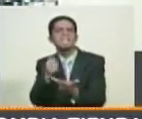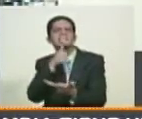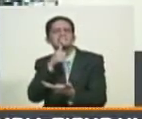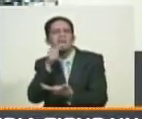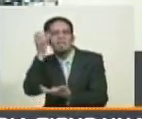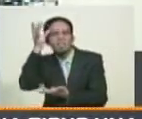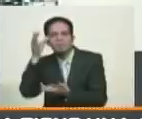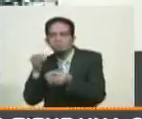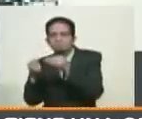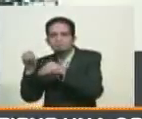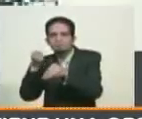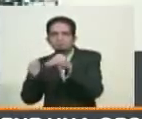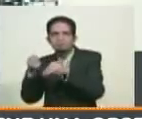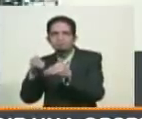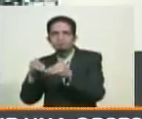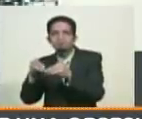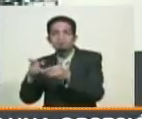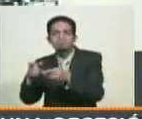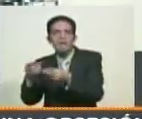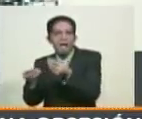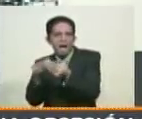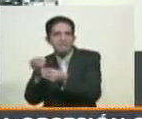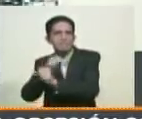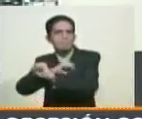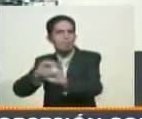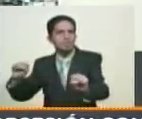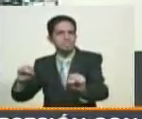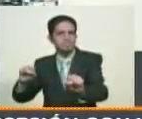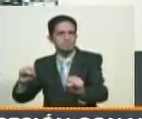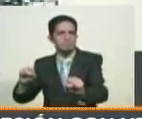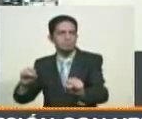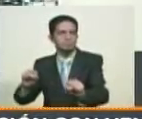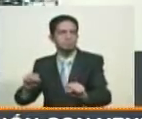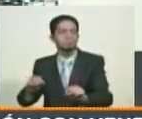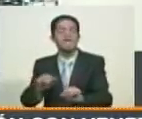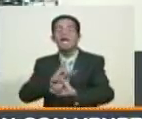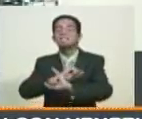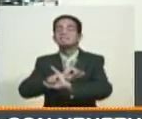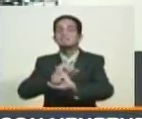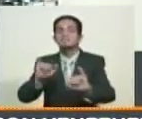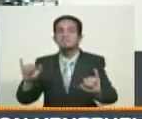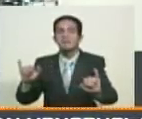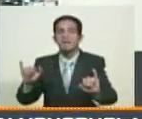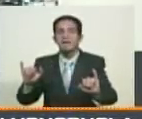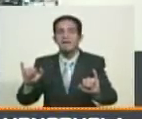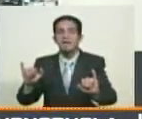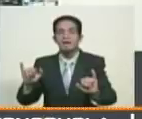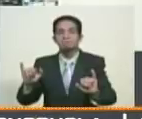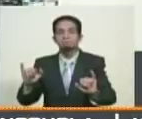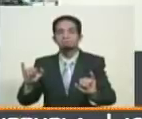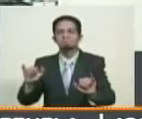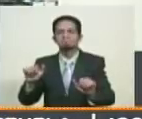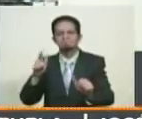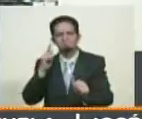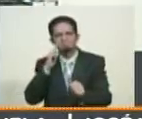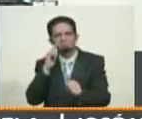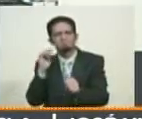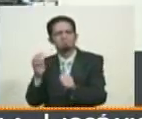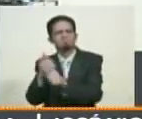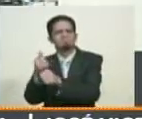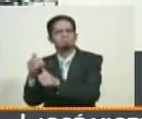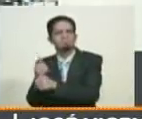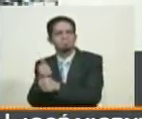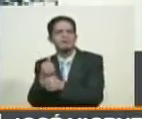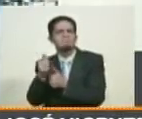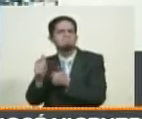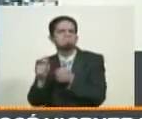armaron los artefactos. Ya se han establecido las primeras conexiones